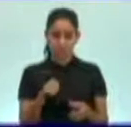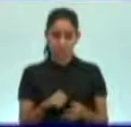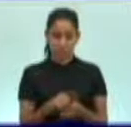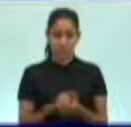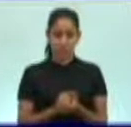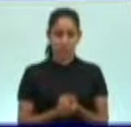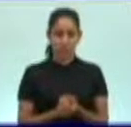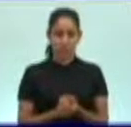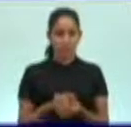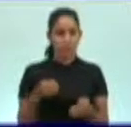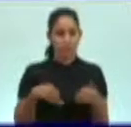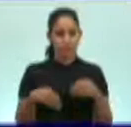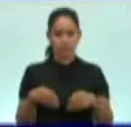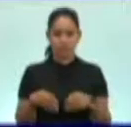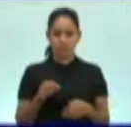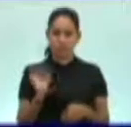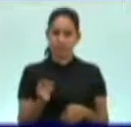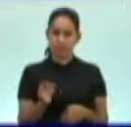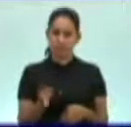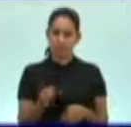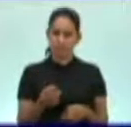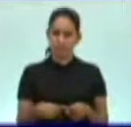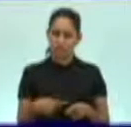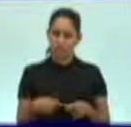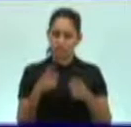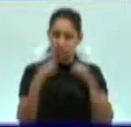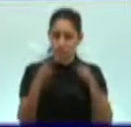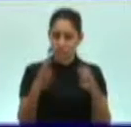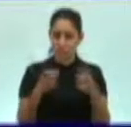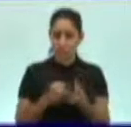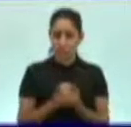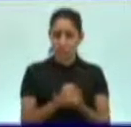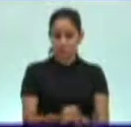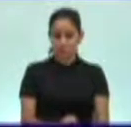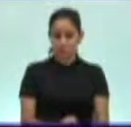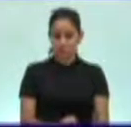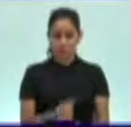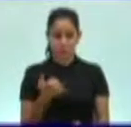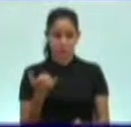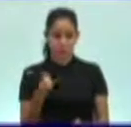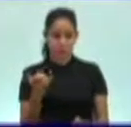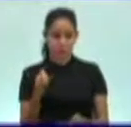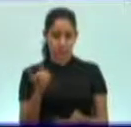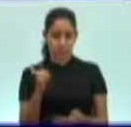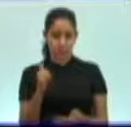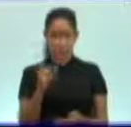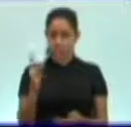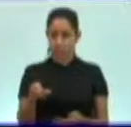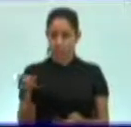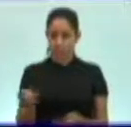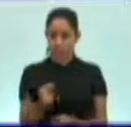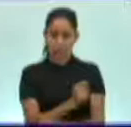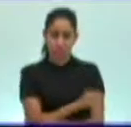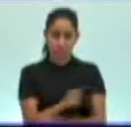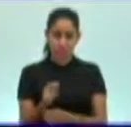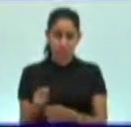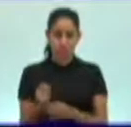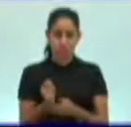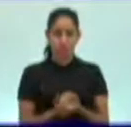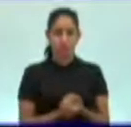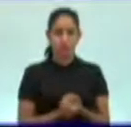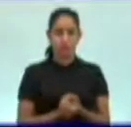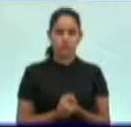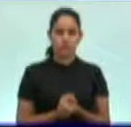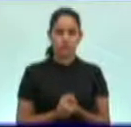potencialidades que ofrecen las aplicaciones APK en los teléfonos móviles de estudiantes y